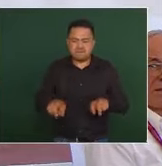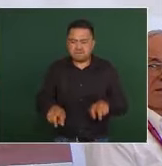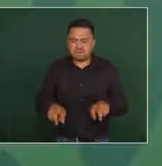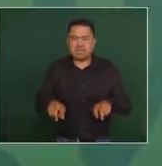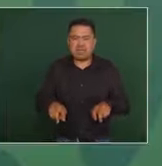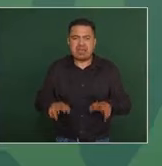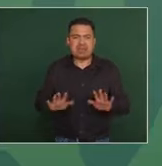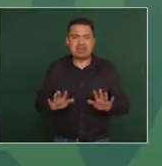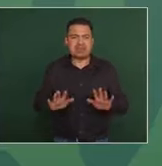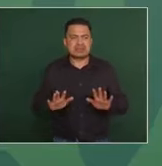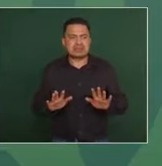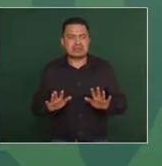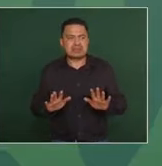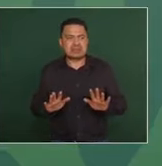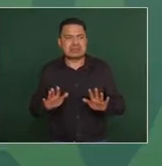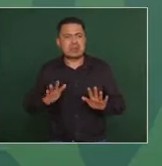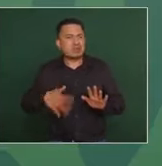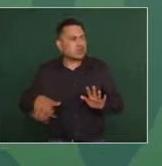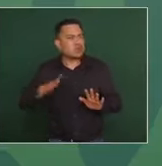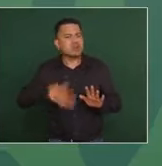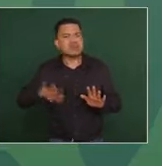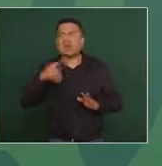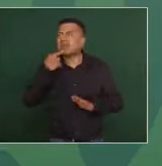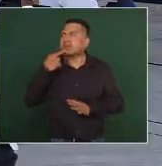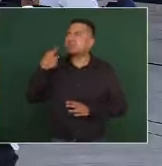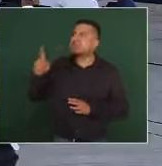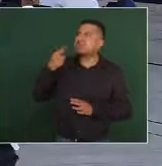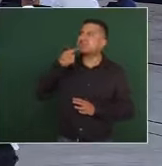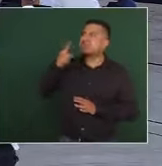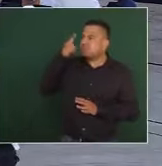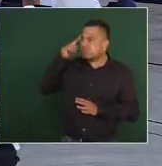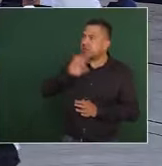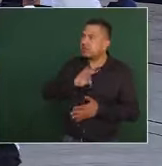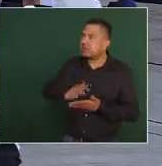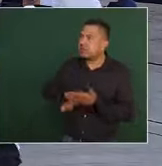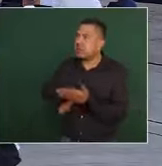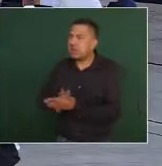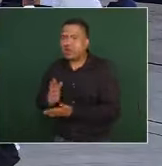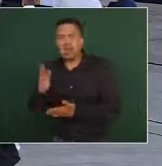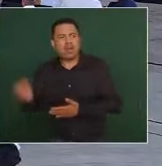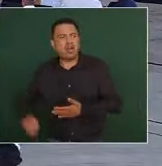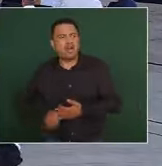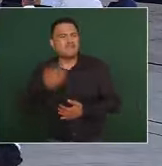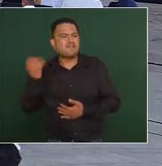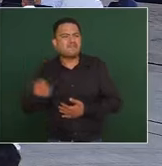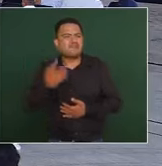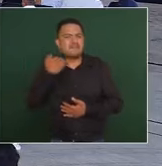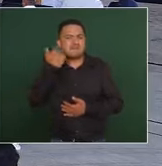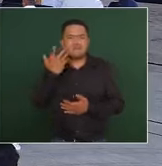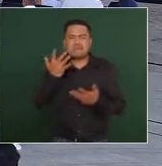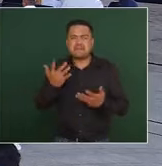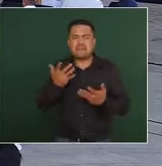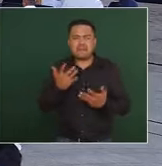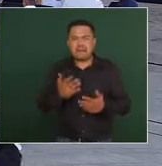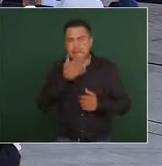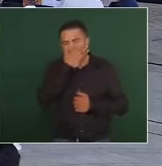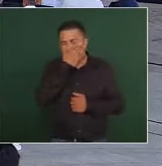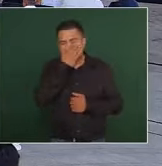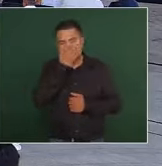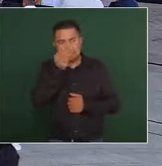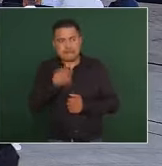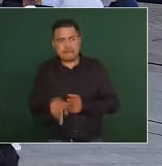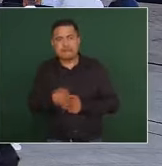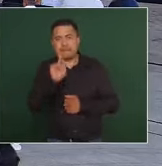hasta buscan amparos para entrar a la conferencia. Pero ya,